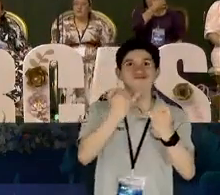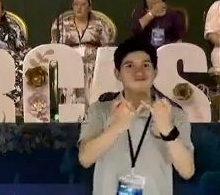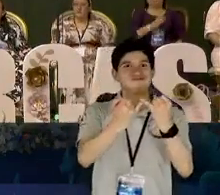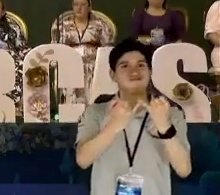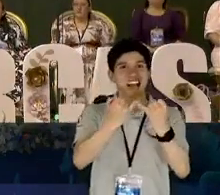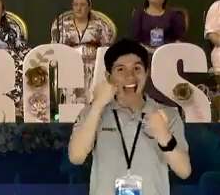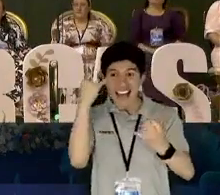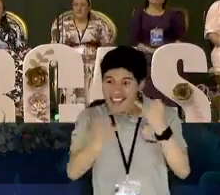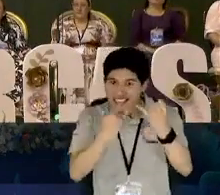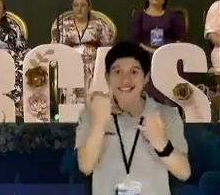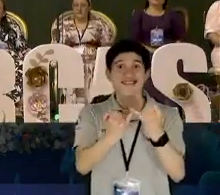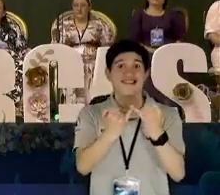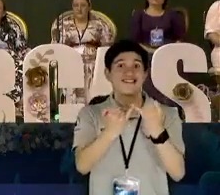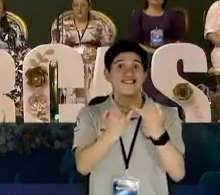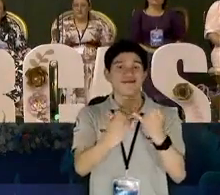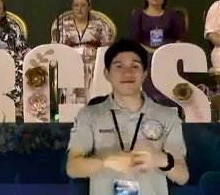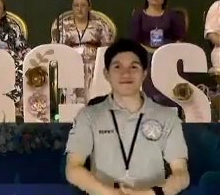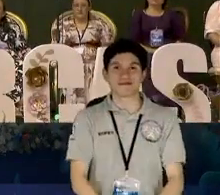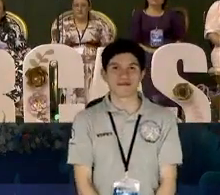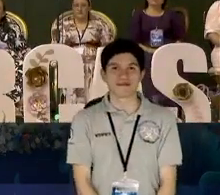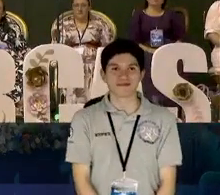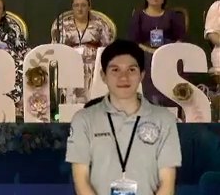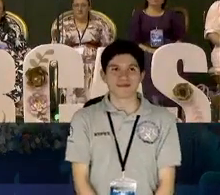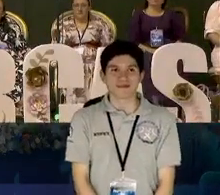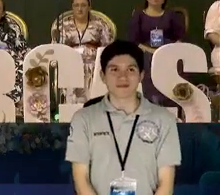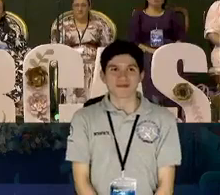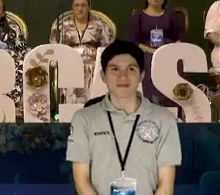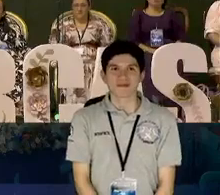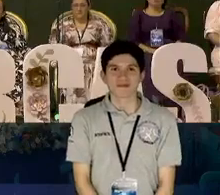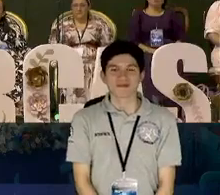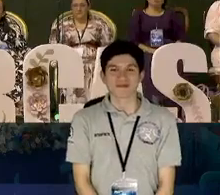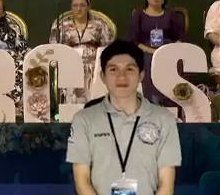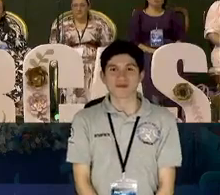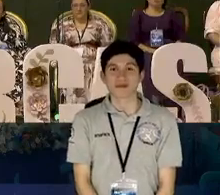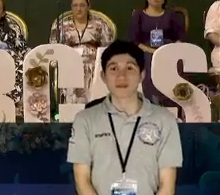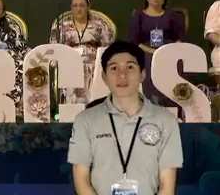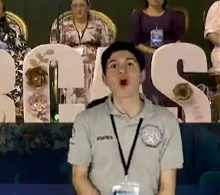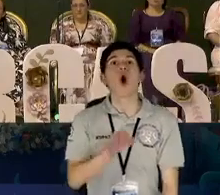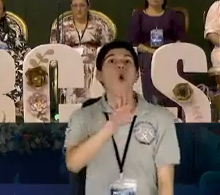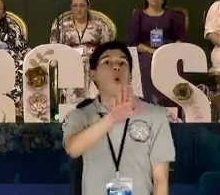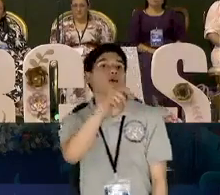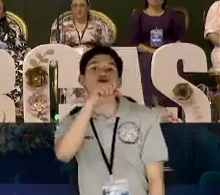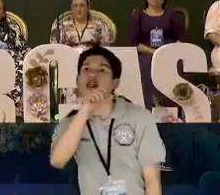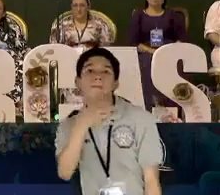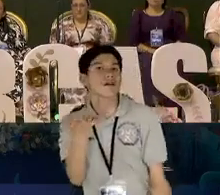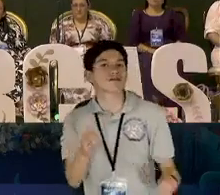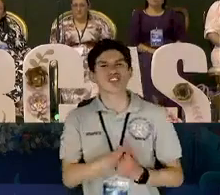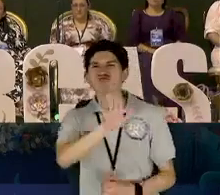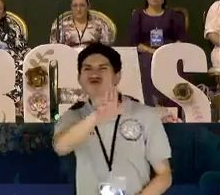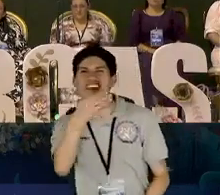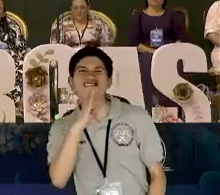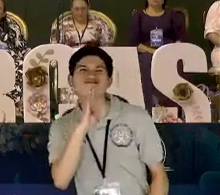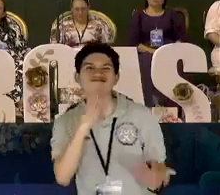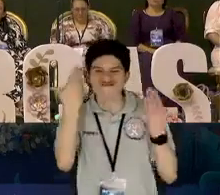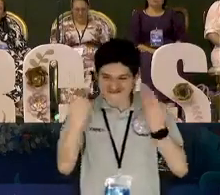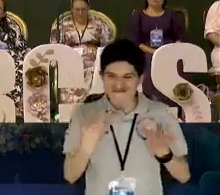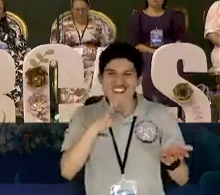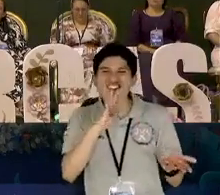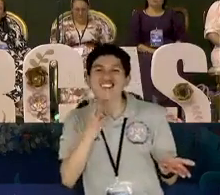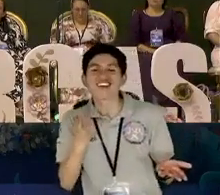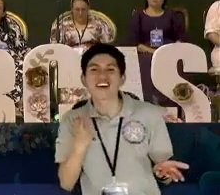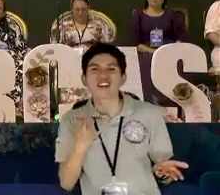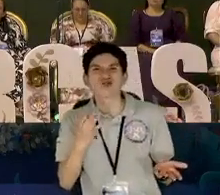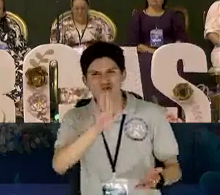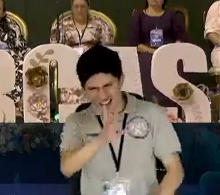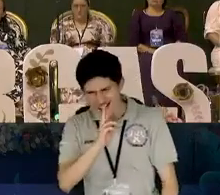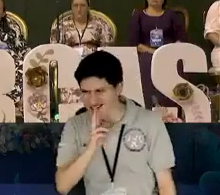Tenemos identidad. Que cuando a usted le pregunten, ¿usted quién es? Yo soy hijo, yo